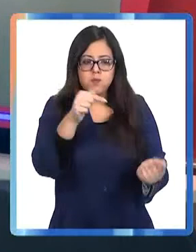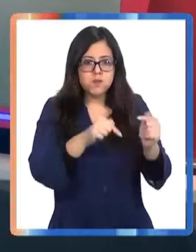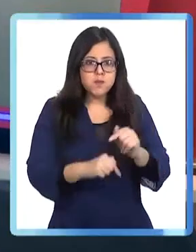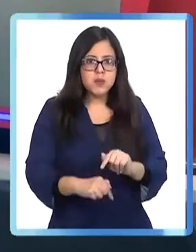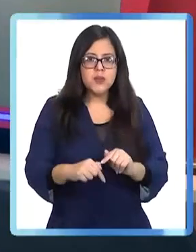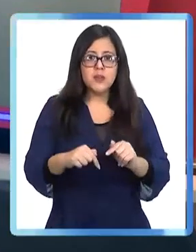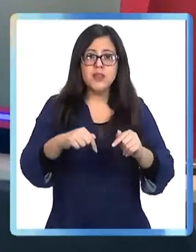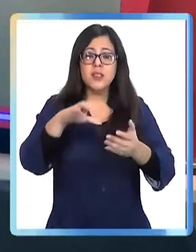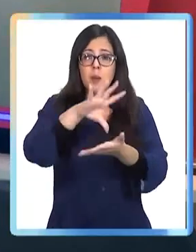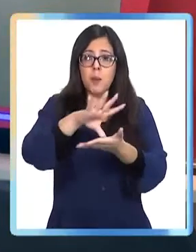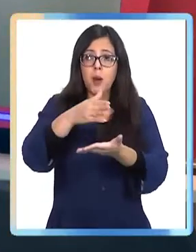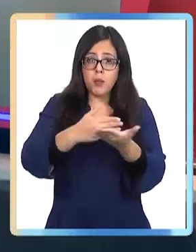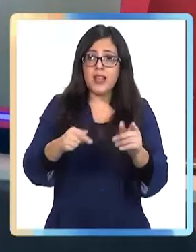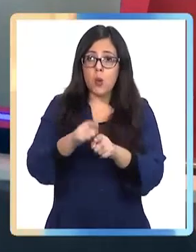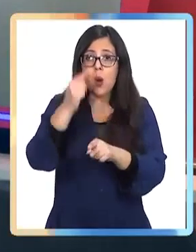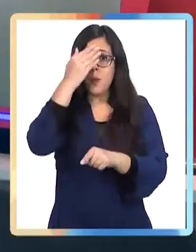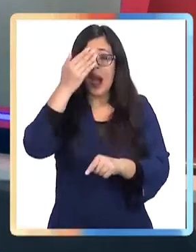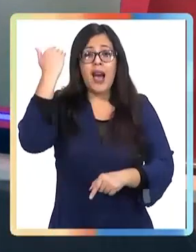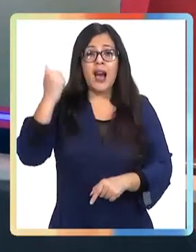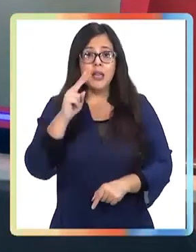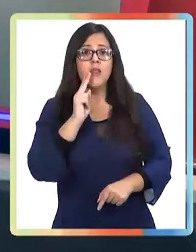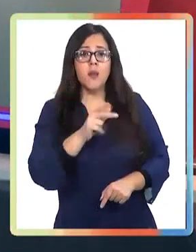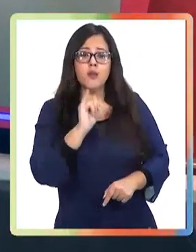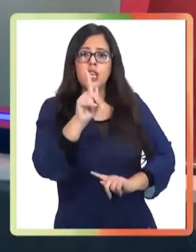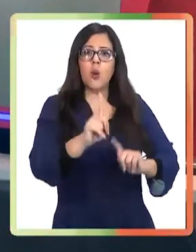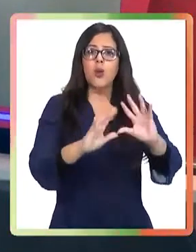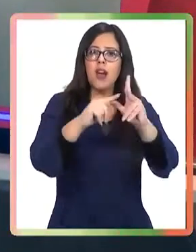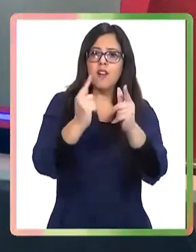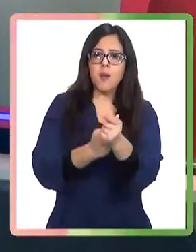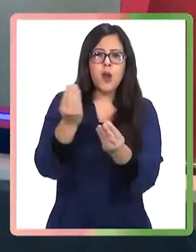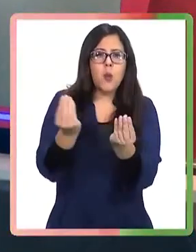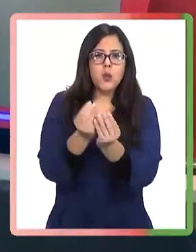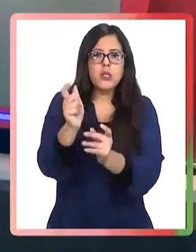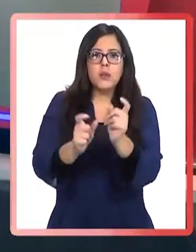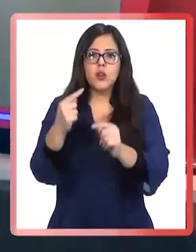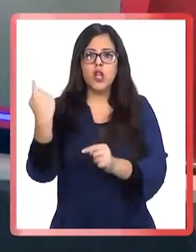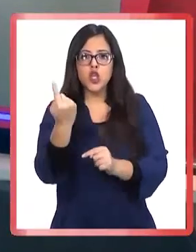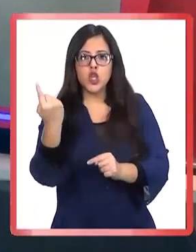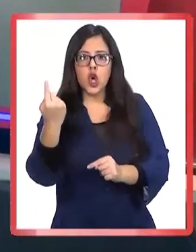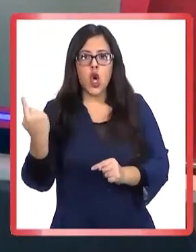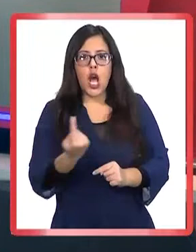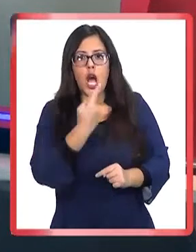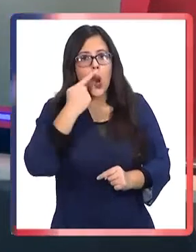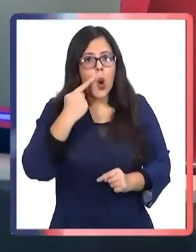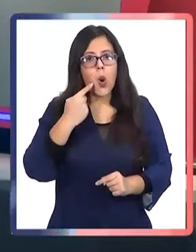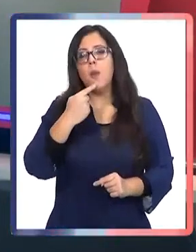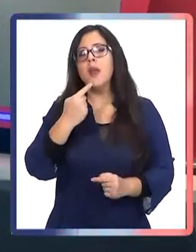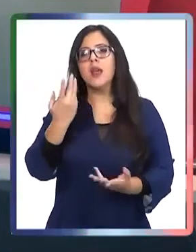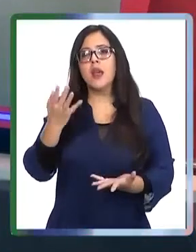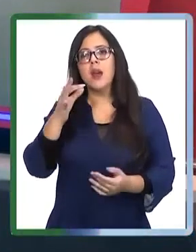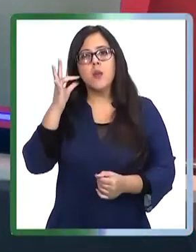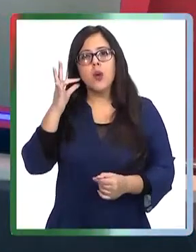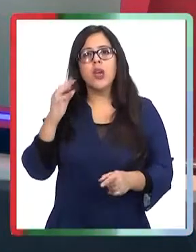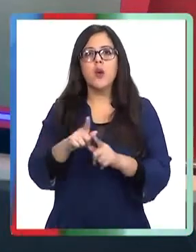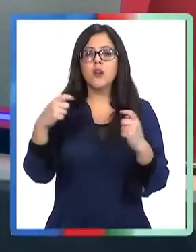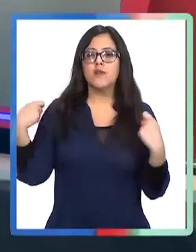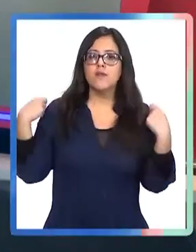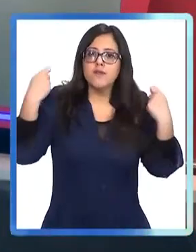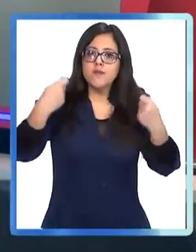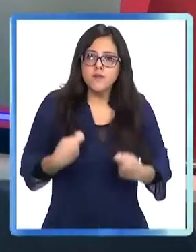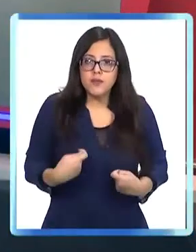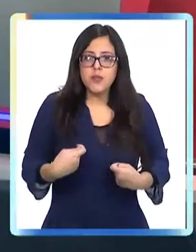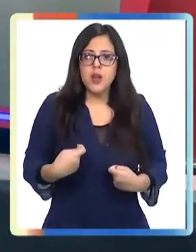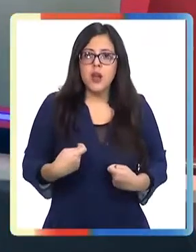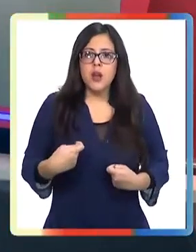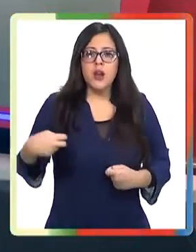están ingresando por la frontera y eso es muy preocupante. Antes veíamos, claro, algunas familias, pero muchas personas solas, ¿verdad? Hombres, mujeres con mochila al hombro que cruzaban,